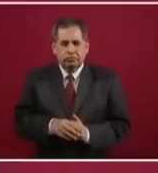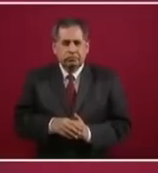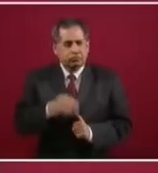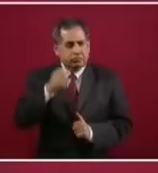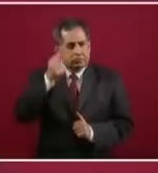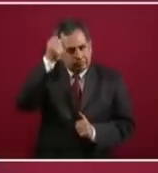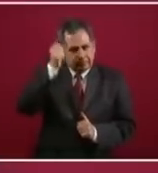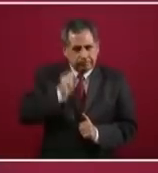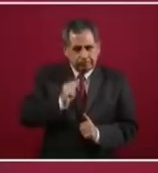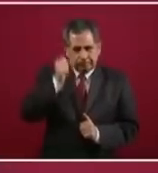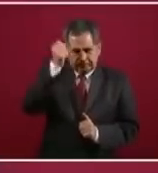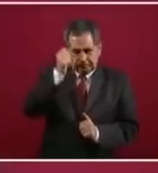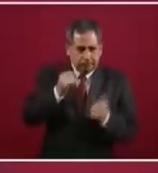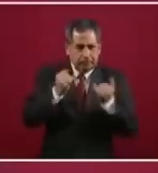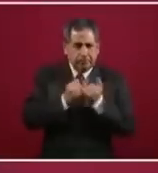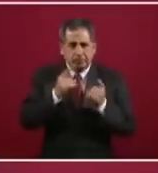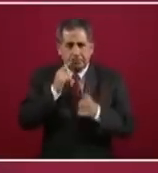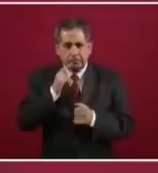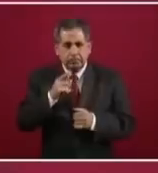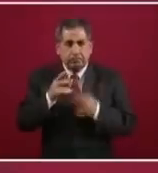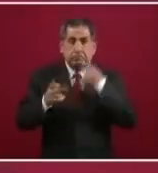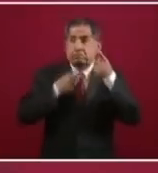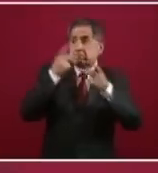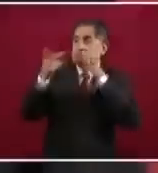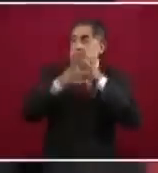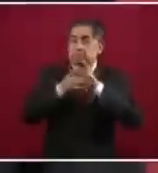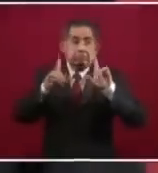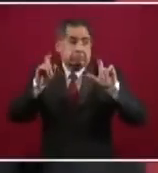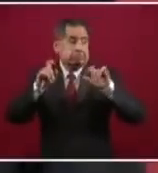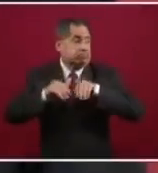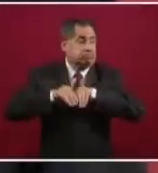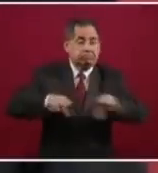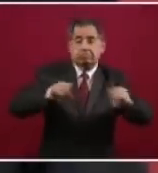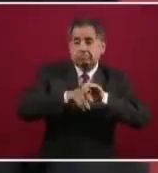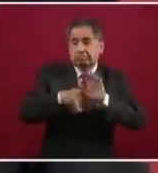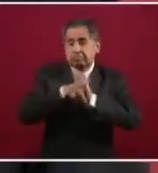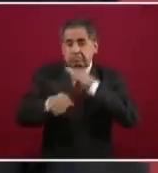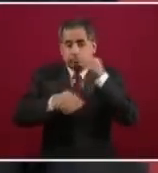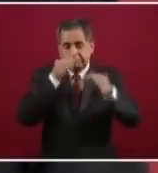Sinaloa, que por buscar la nota,